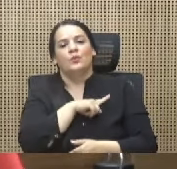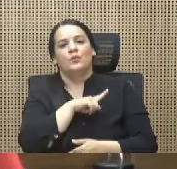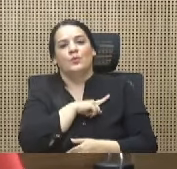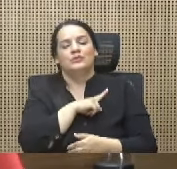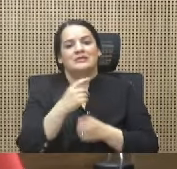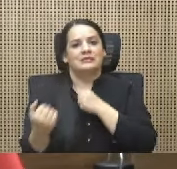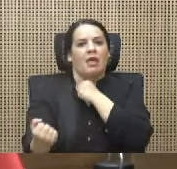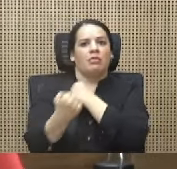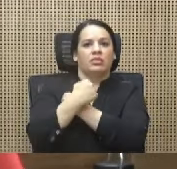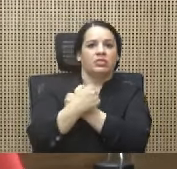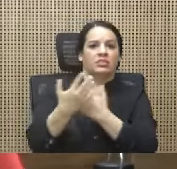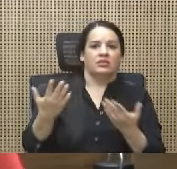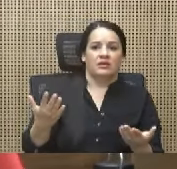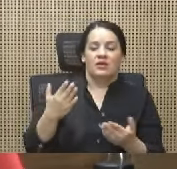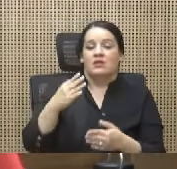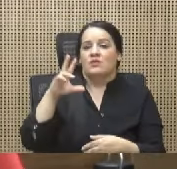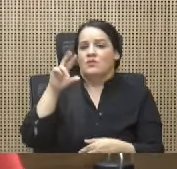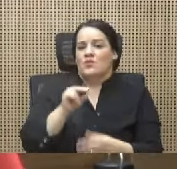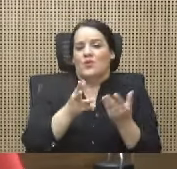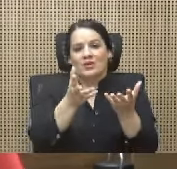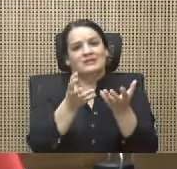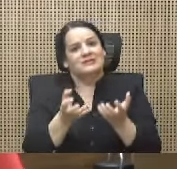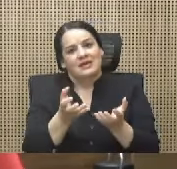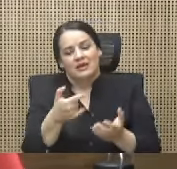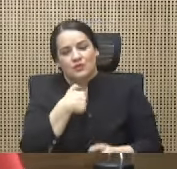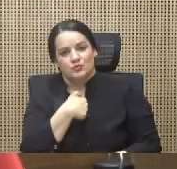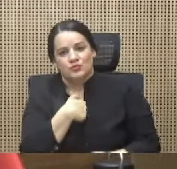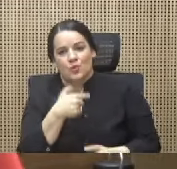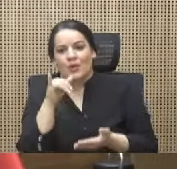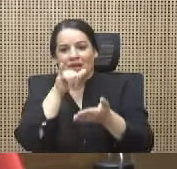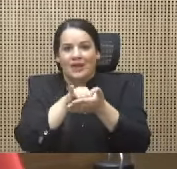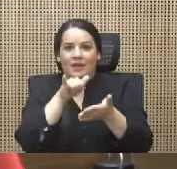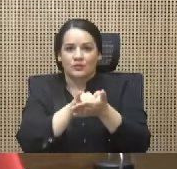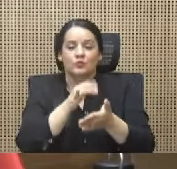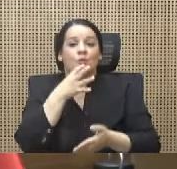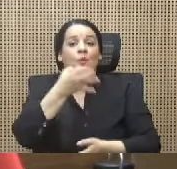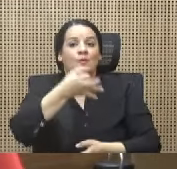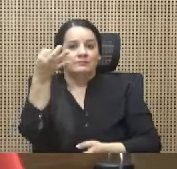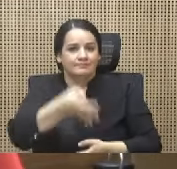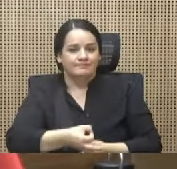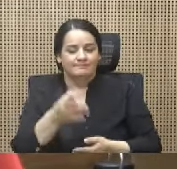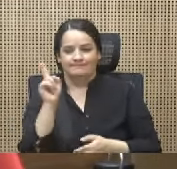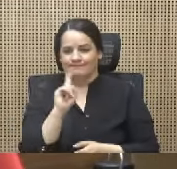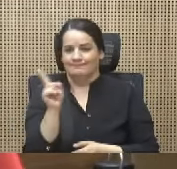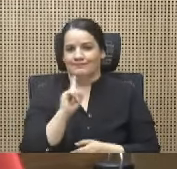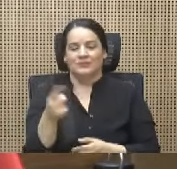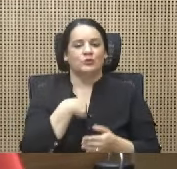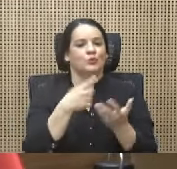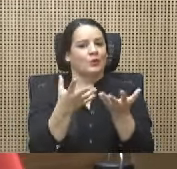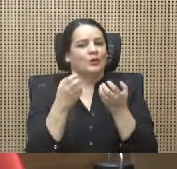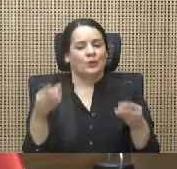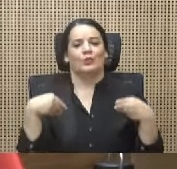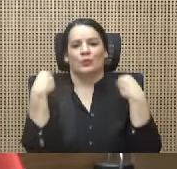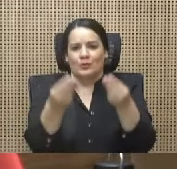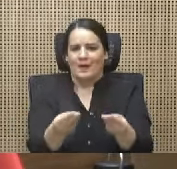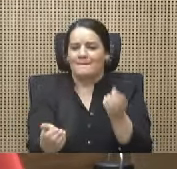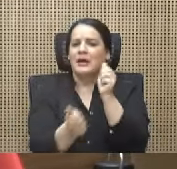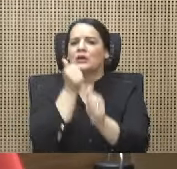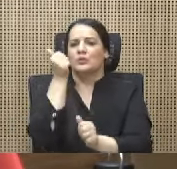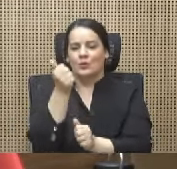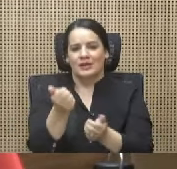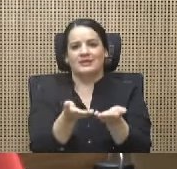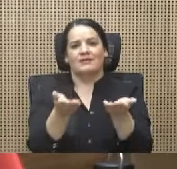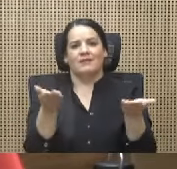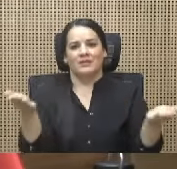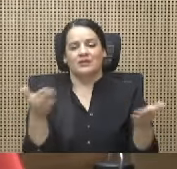batalla. No quisiera yo que eso sea la realidad. Quisiera dotar de mayores y mejores herramientas a